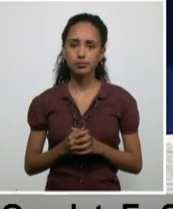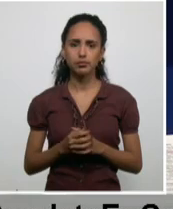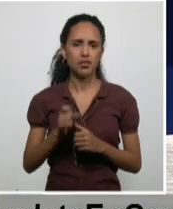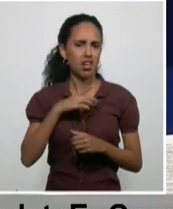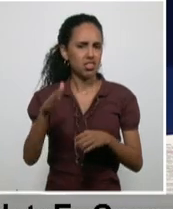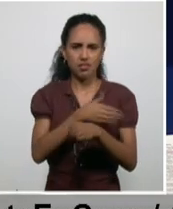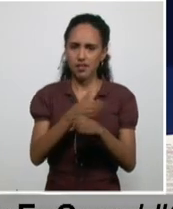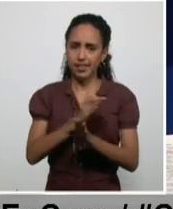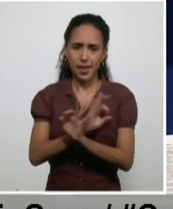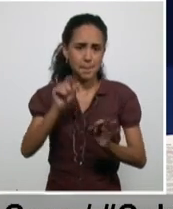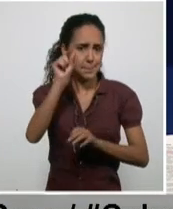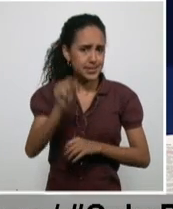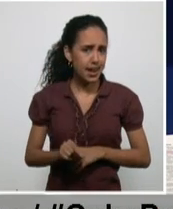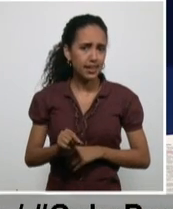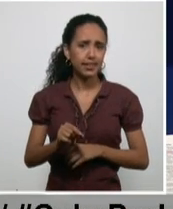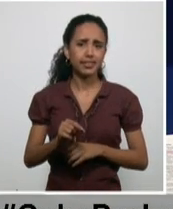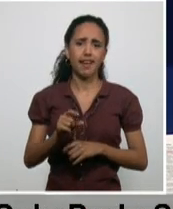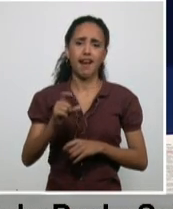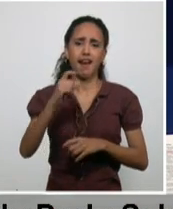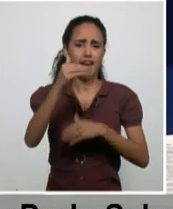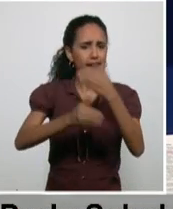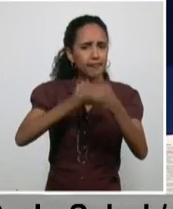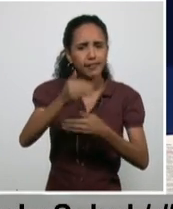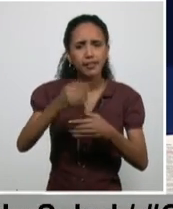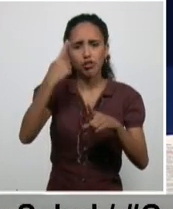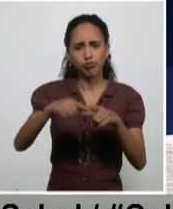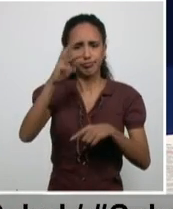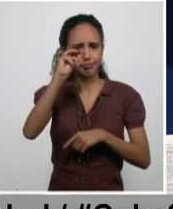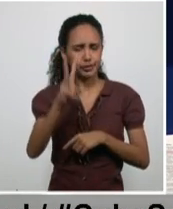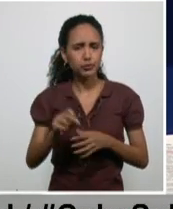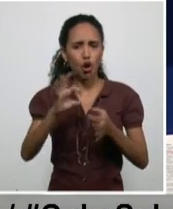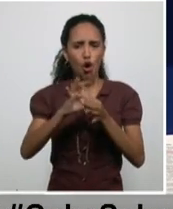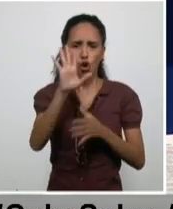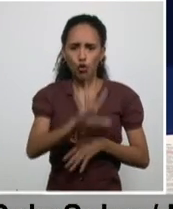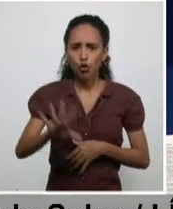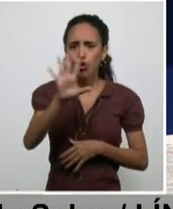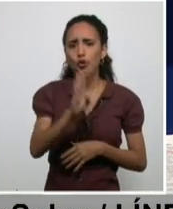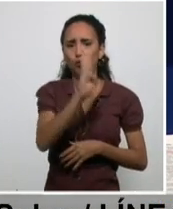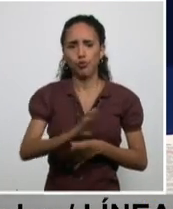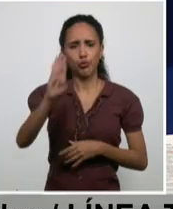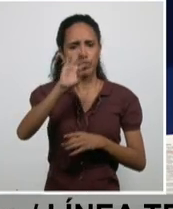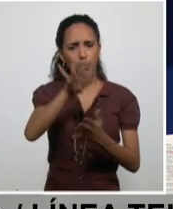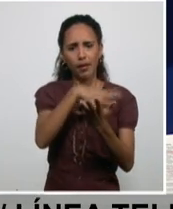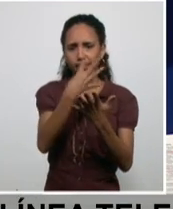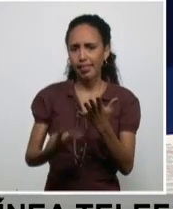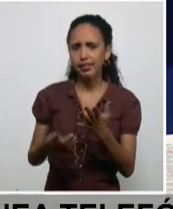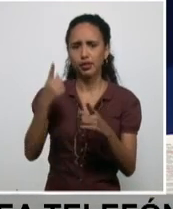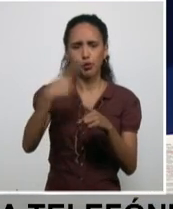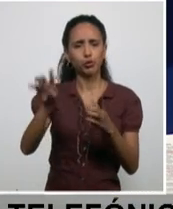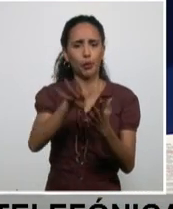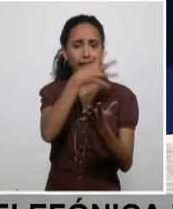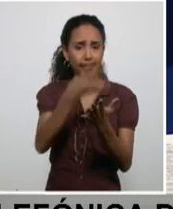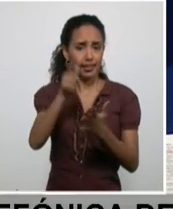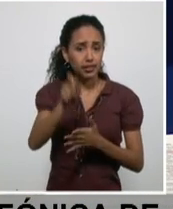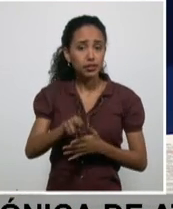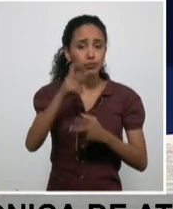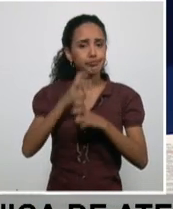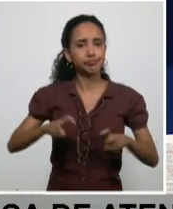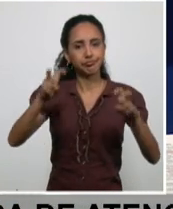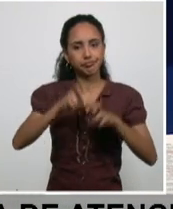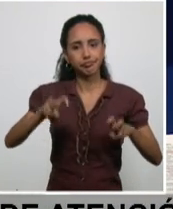epidemiólogos, clínicos, matemáticos, geógrafos, bioestadísticos, estadísticos, que están investigando,